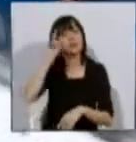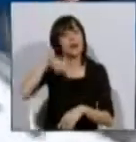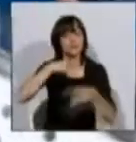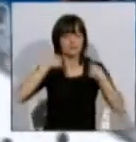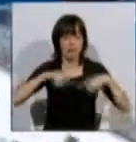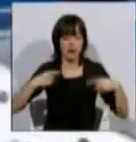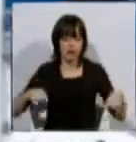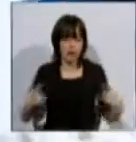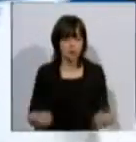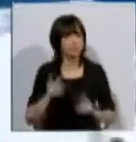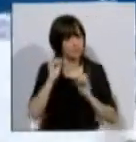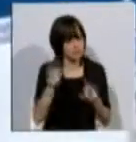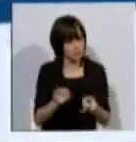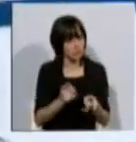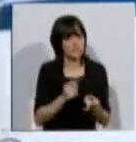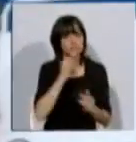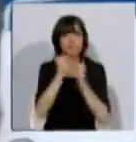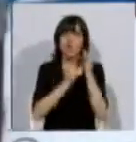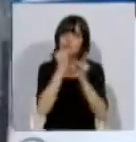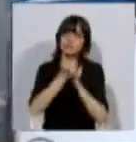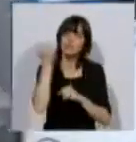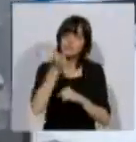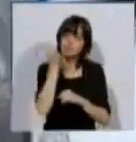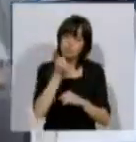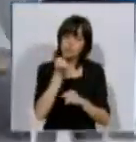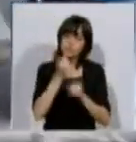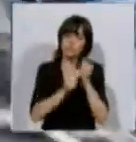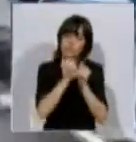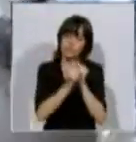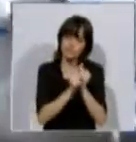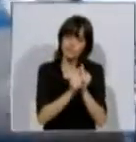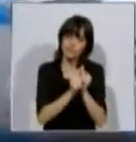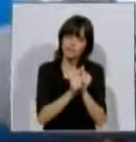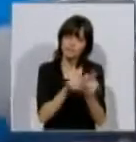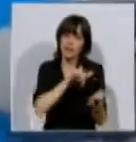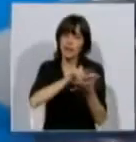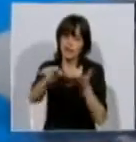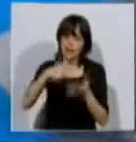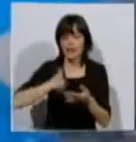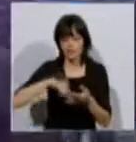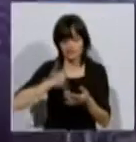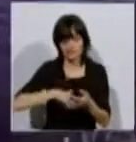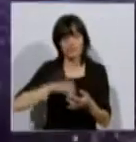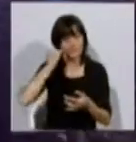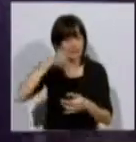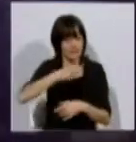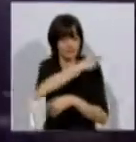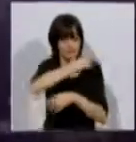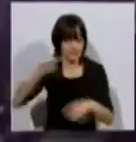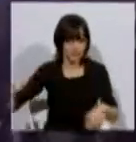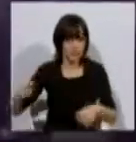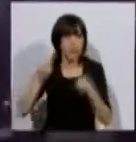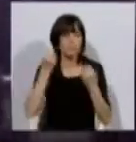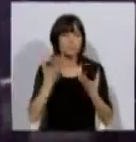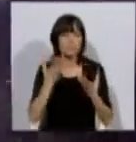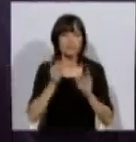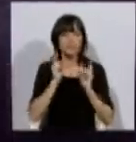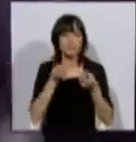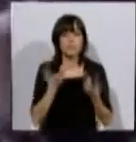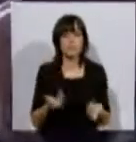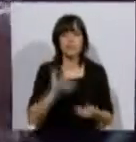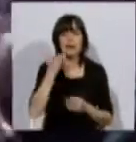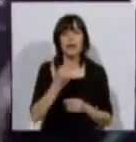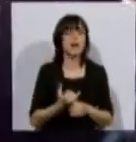cuales fue noticia Aerolíneas Argentinas, no solamente en esta etapa final del Mundial, sino en esta semana, es porque también